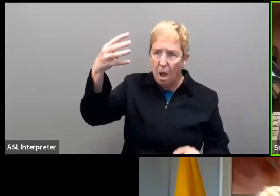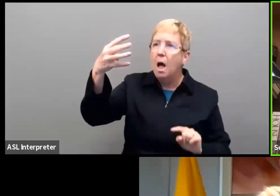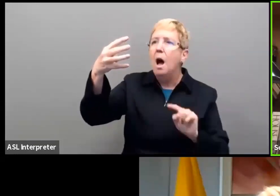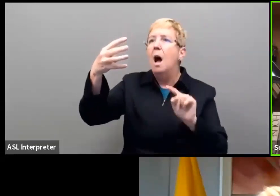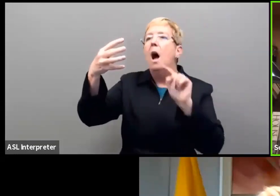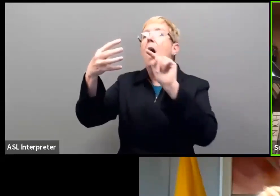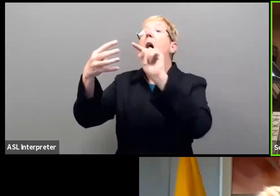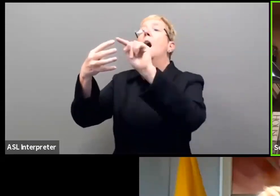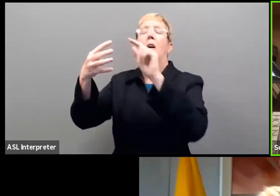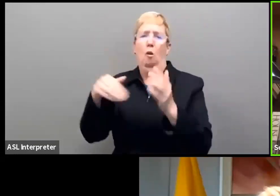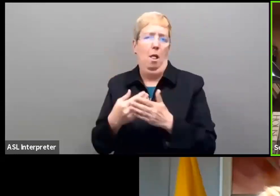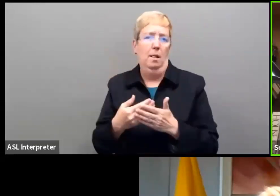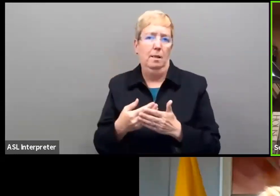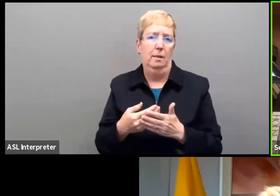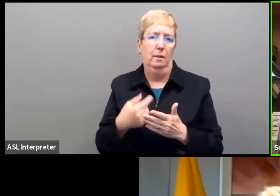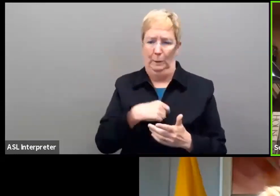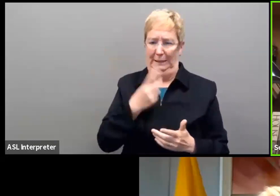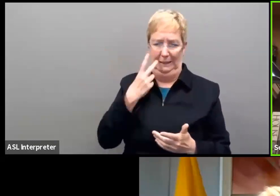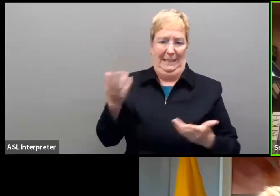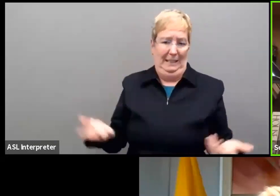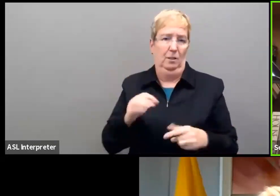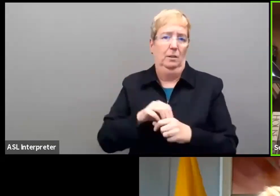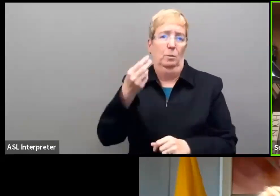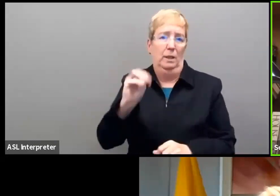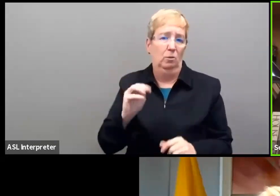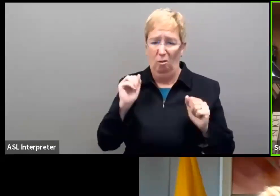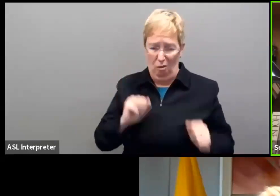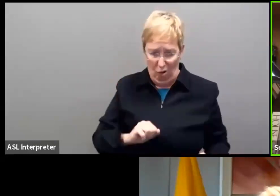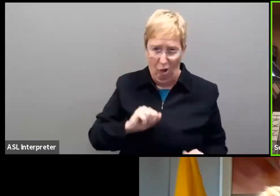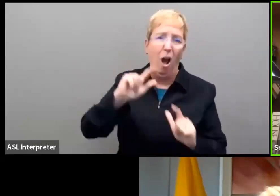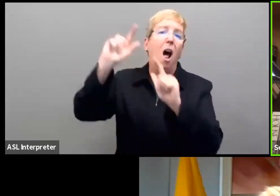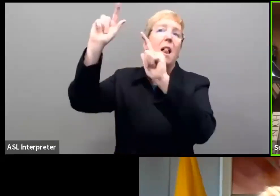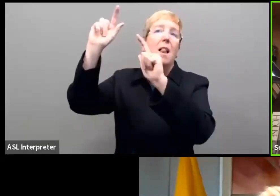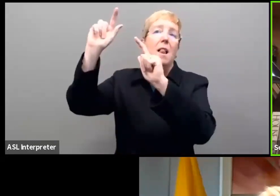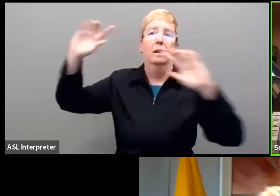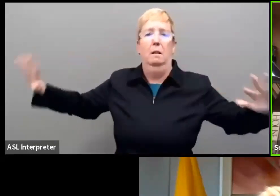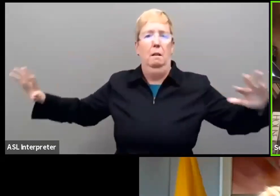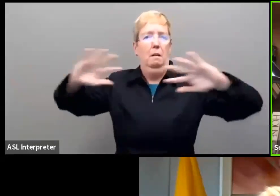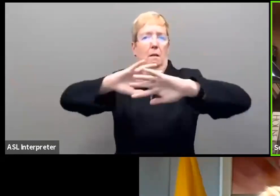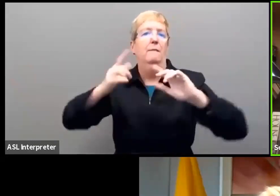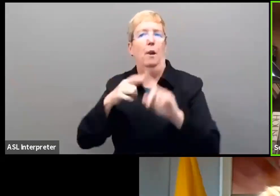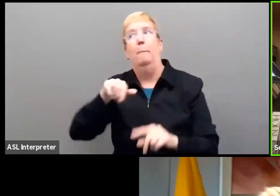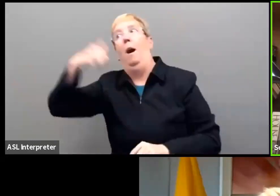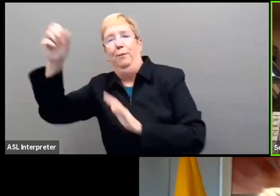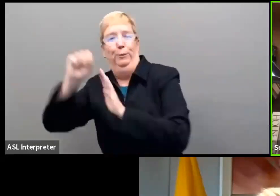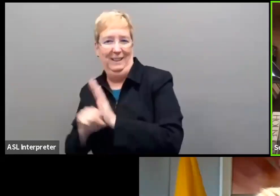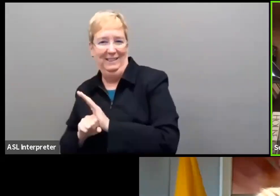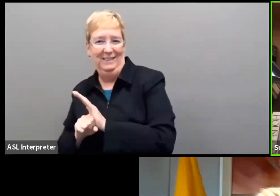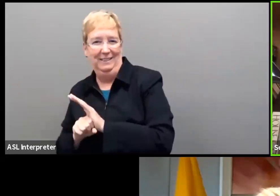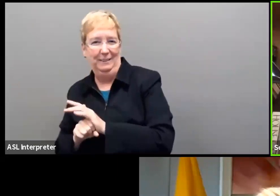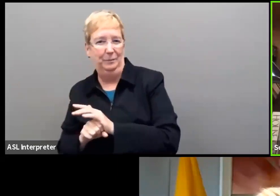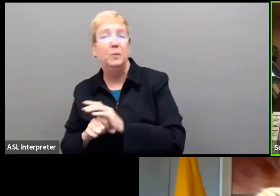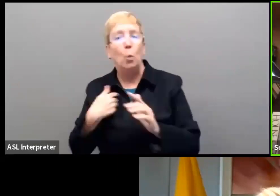resaltar lo que Mike Edwards, él es el director del laboratorio estatal. Alguien dijo que a lo mejor el brote que estamos viendo en Nuevo México